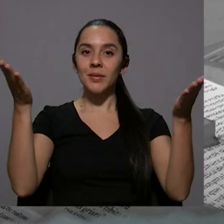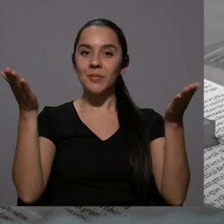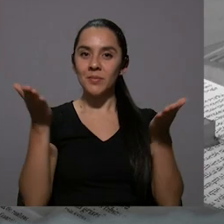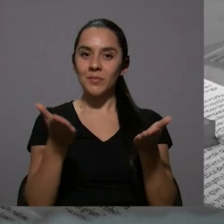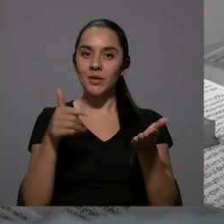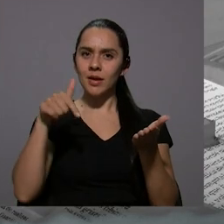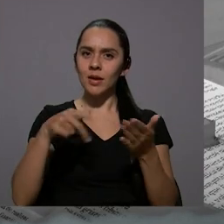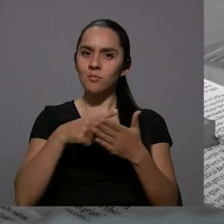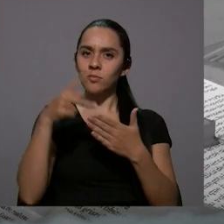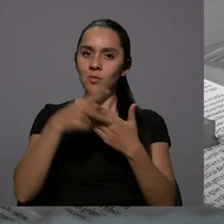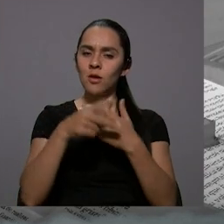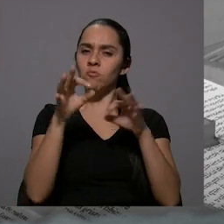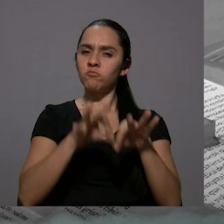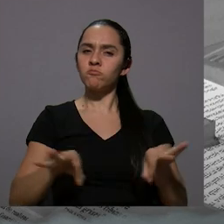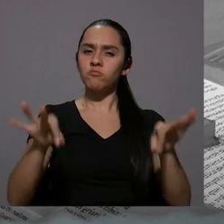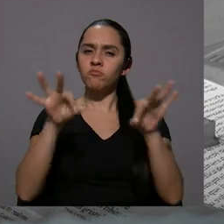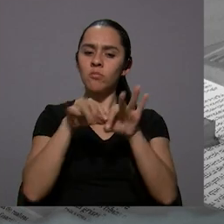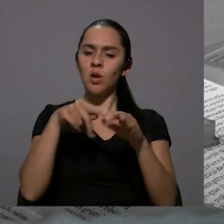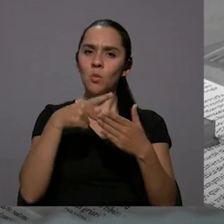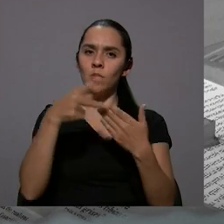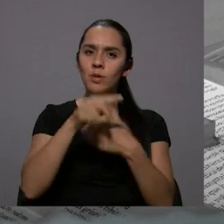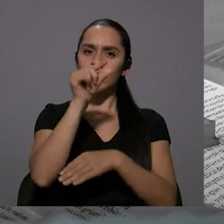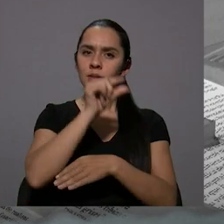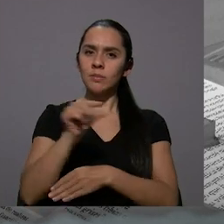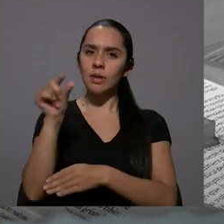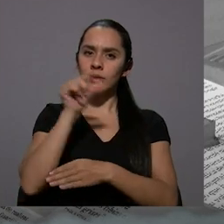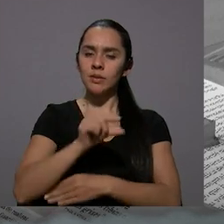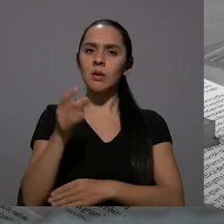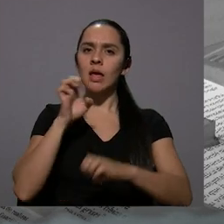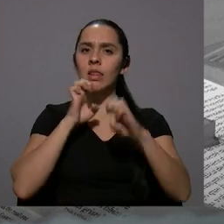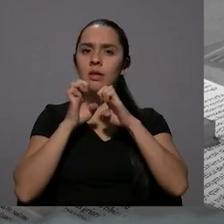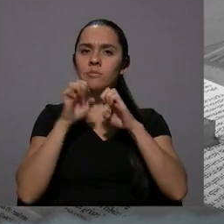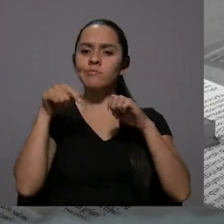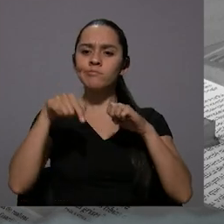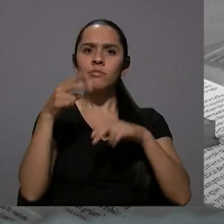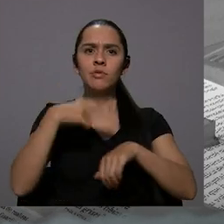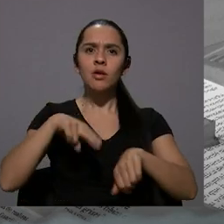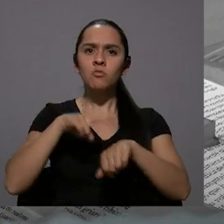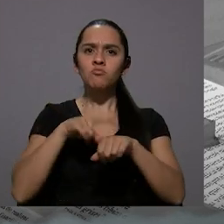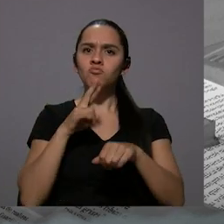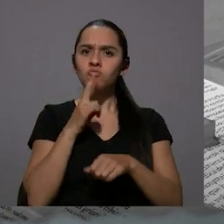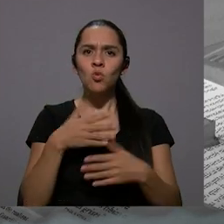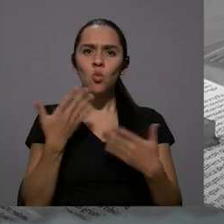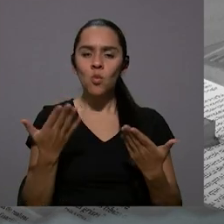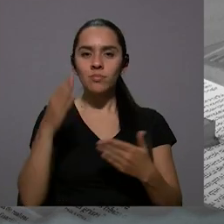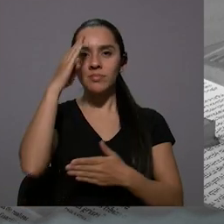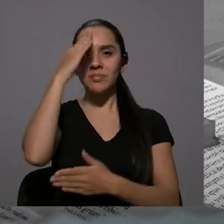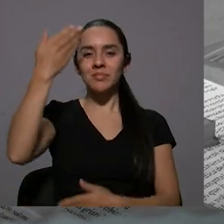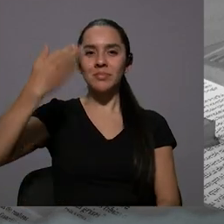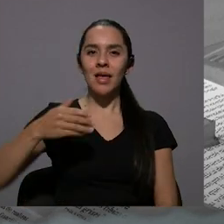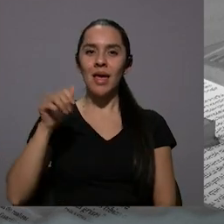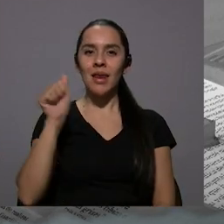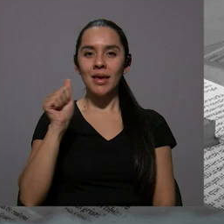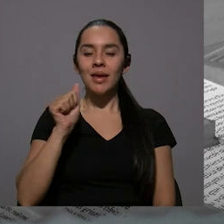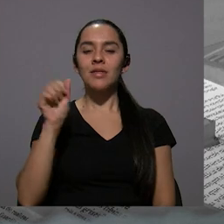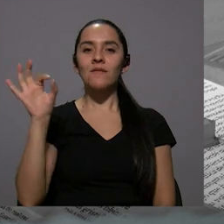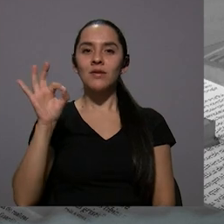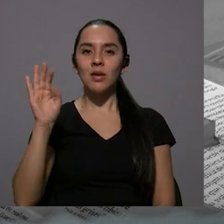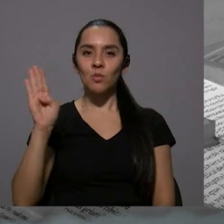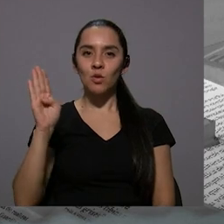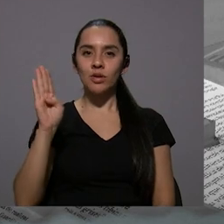Bienvenidos a lo que importa un programa semanal de entrevista sobre la realidad nacional Les saluda Alejandra Fernández